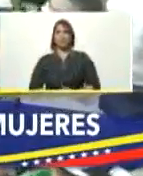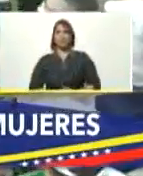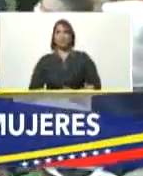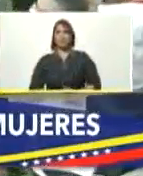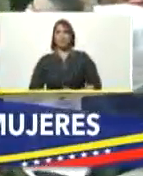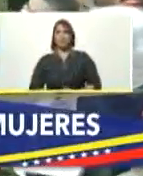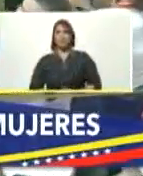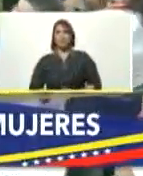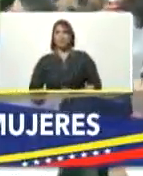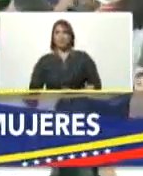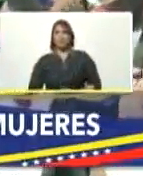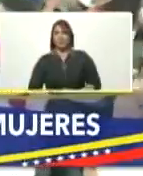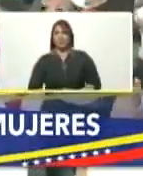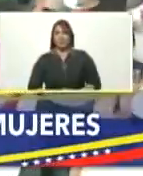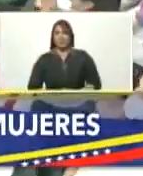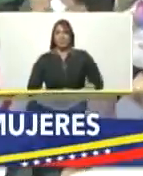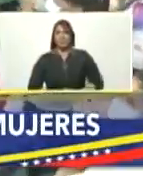De verdad,